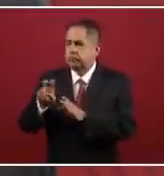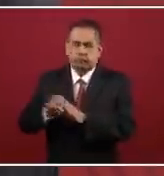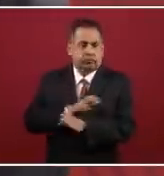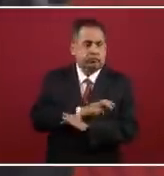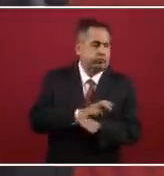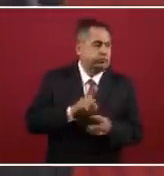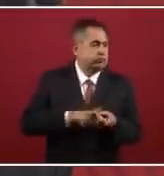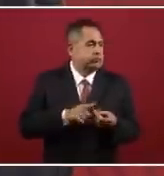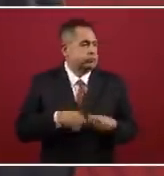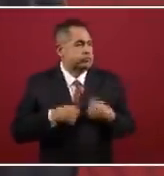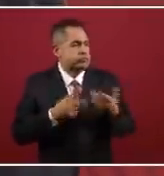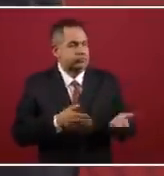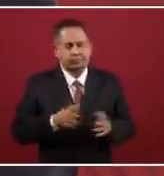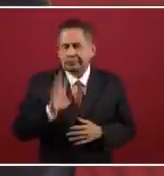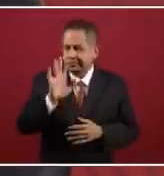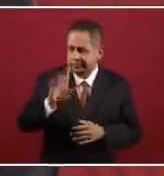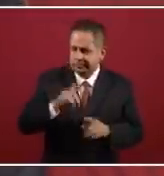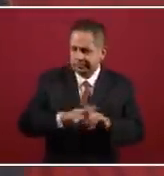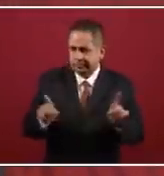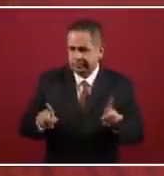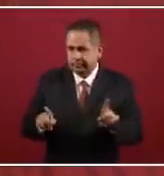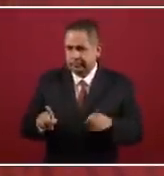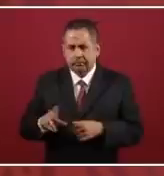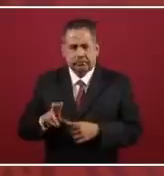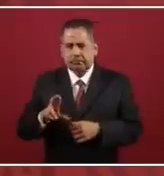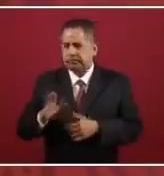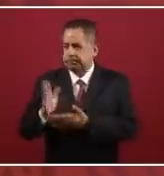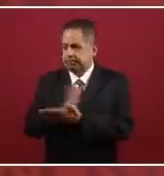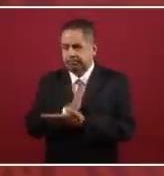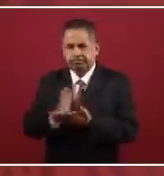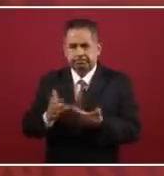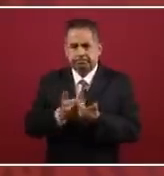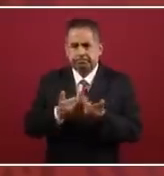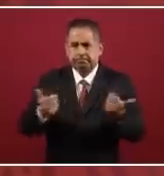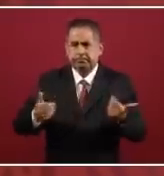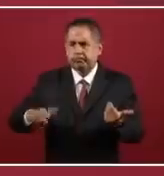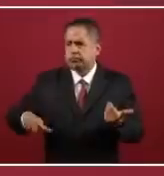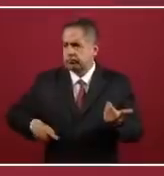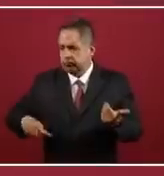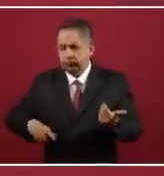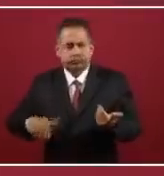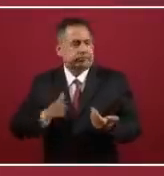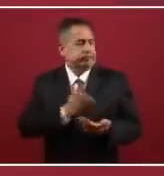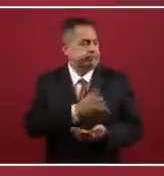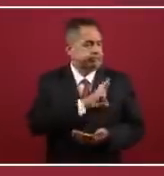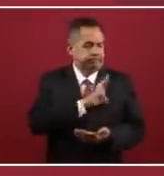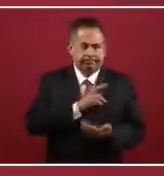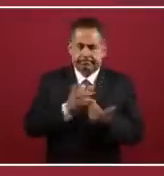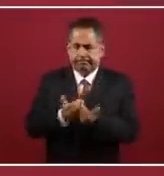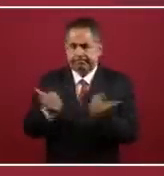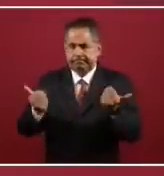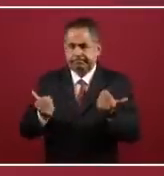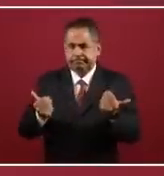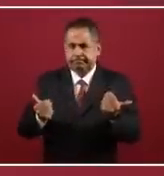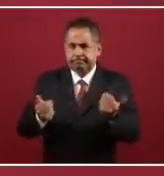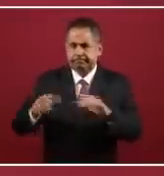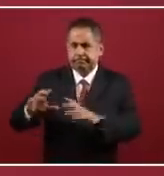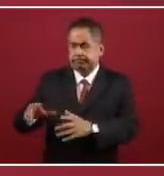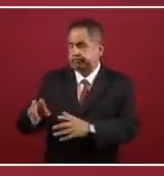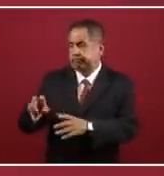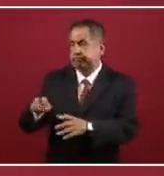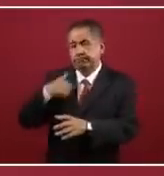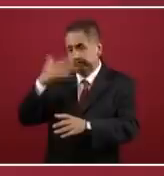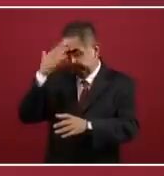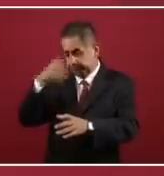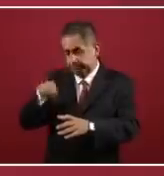Pues una cosa es el sector privado y otra cosa es el sector público. Y el que está en el sector público sabe que